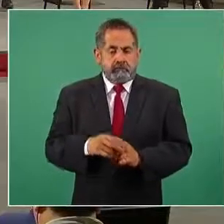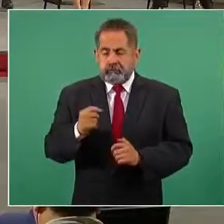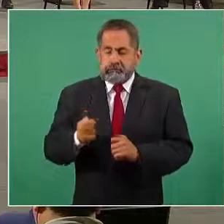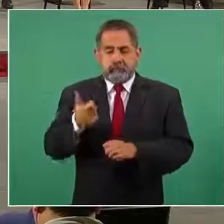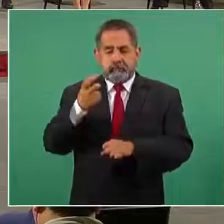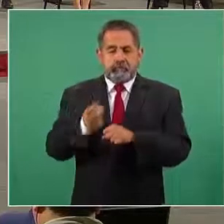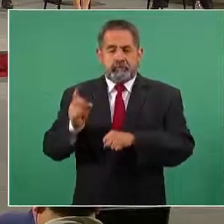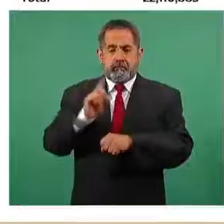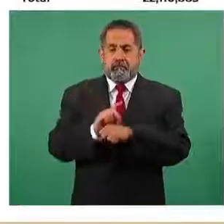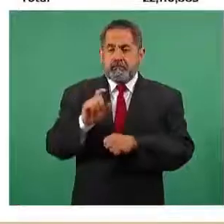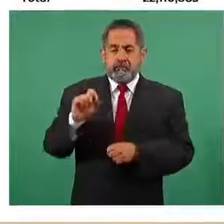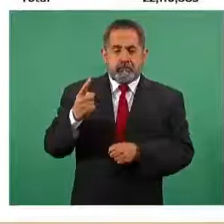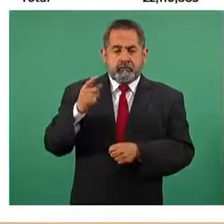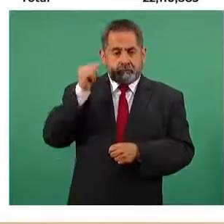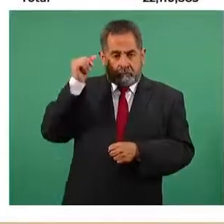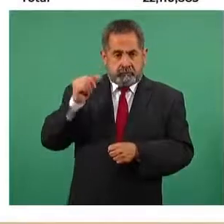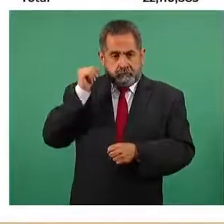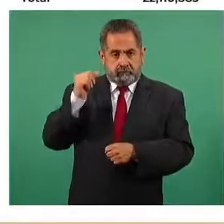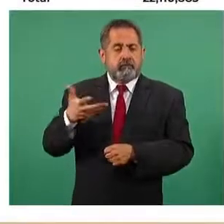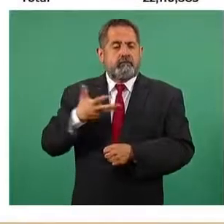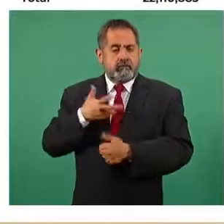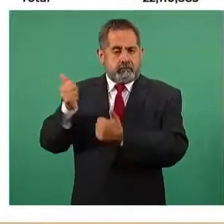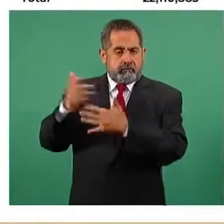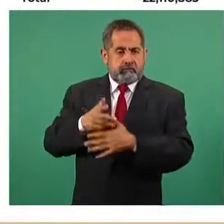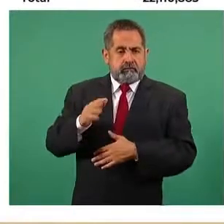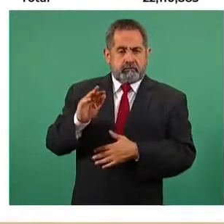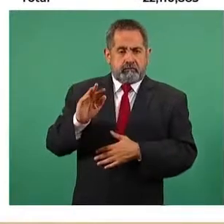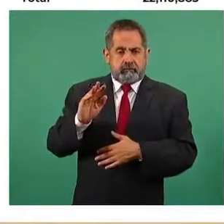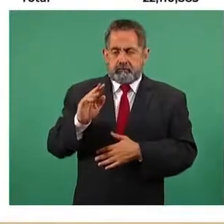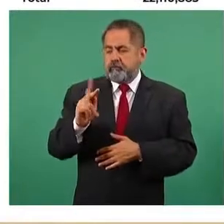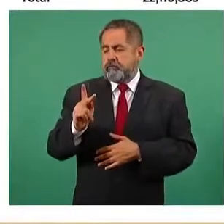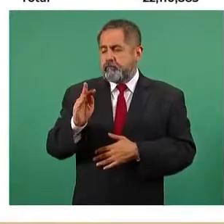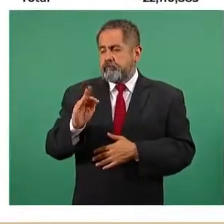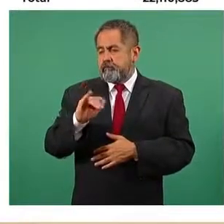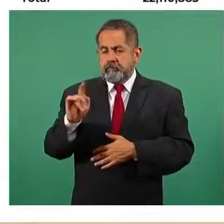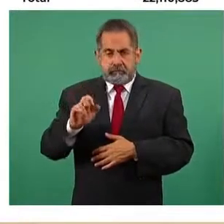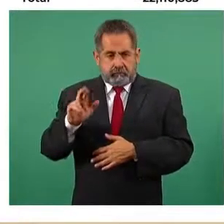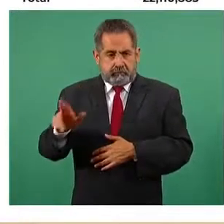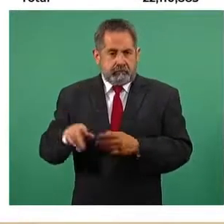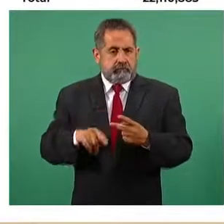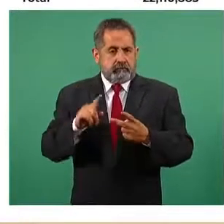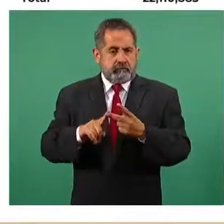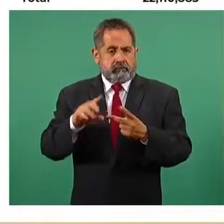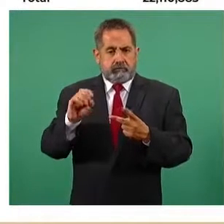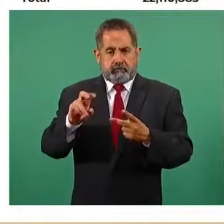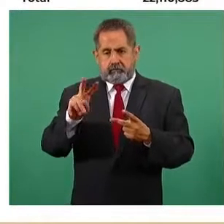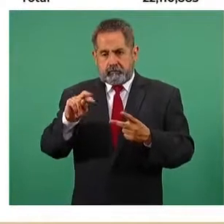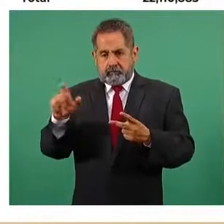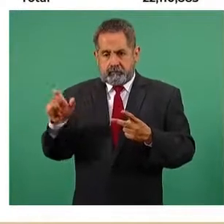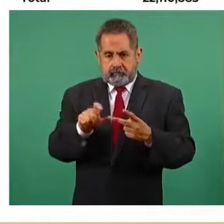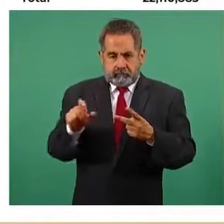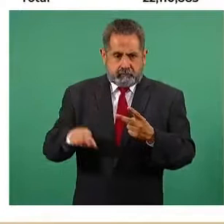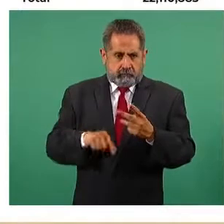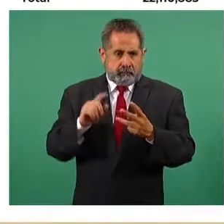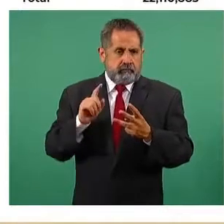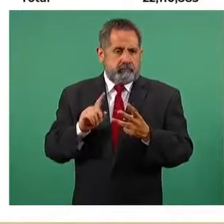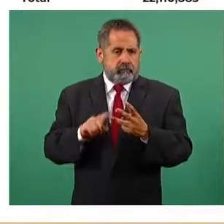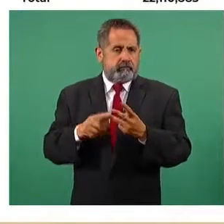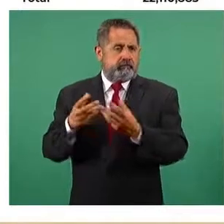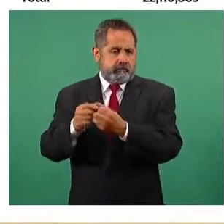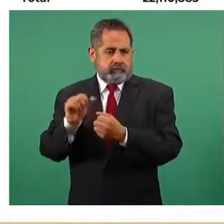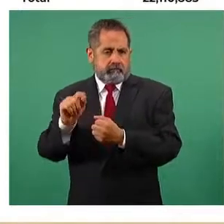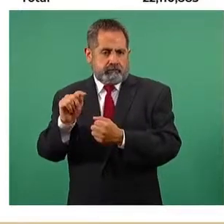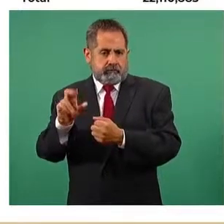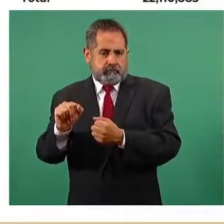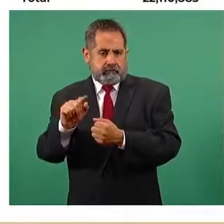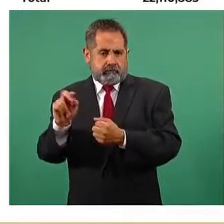El primer día, el 21 de abril, tuvimos vacunas de Pfizer, tuvimos la primera entrega de COVAX, que son vacunas de